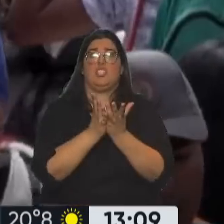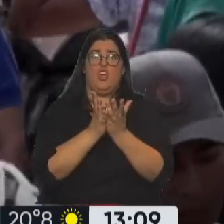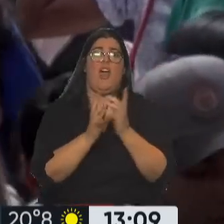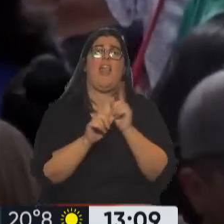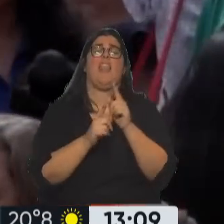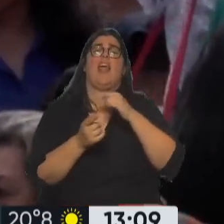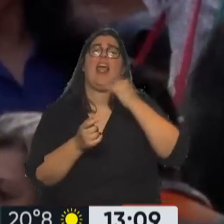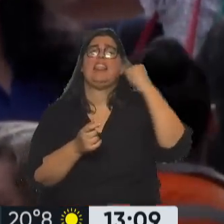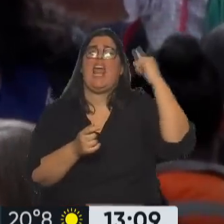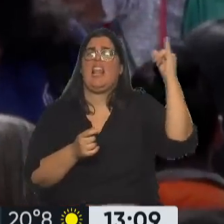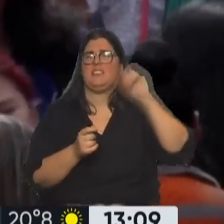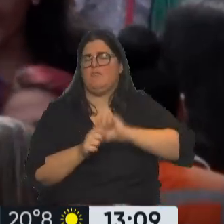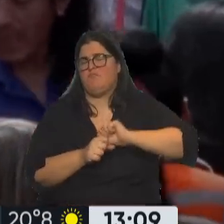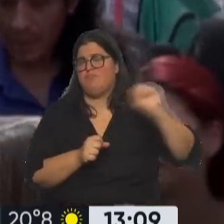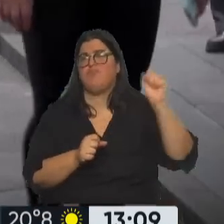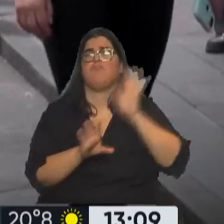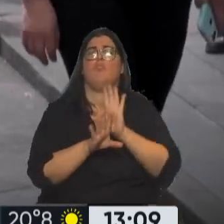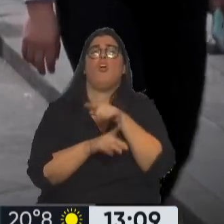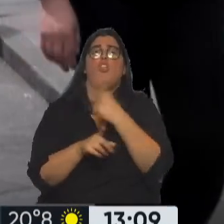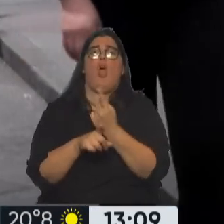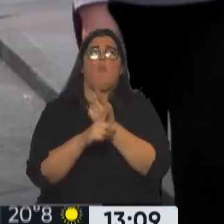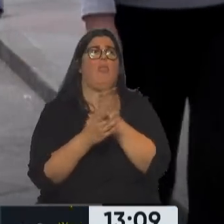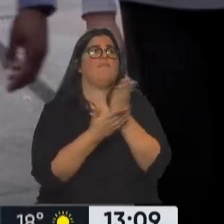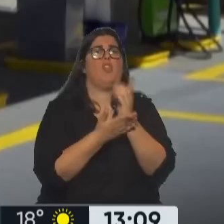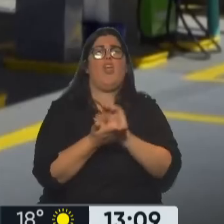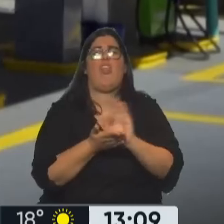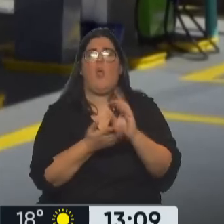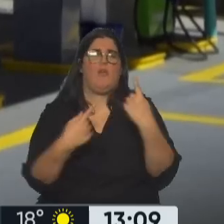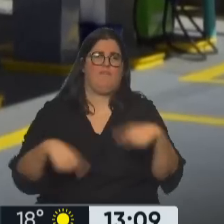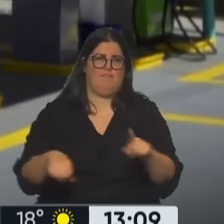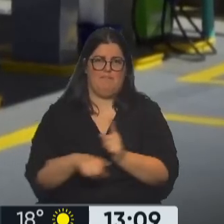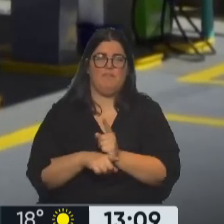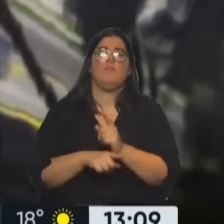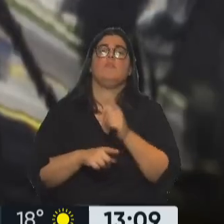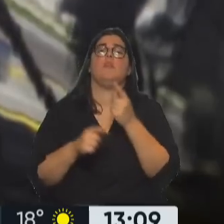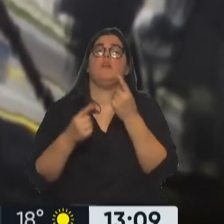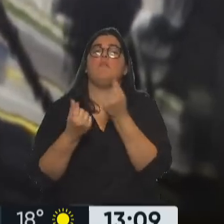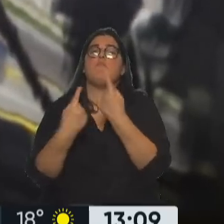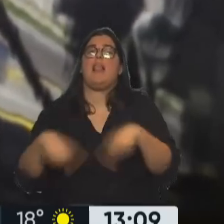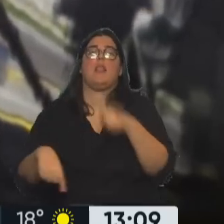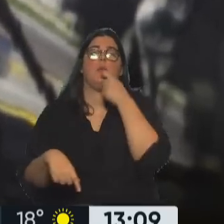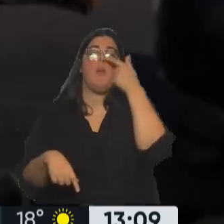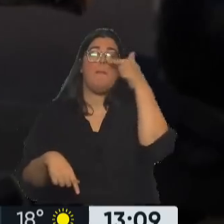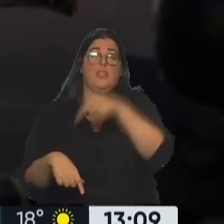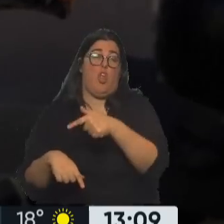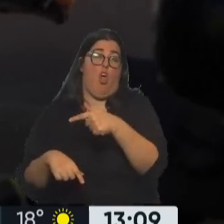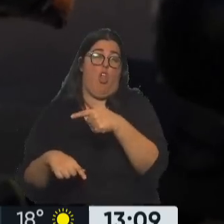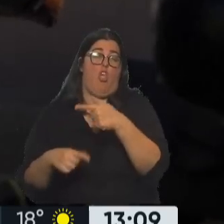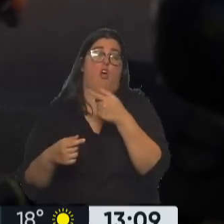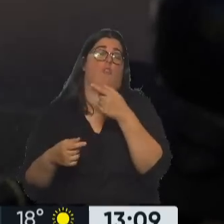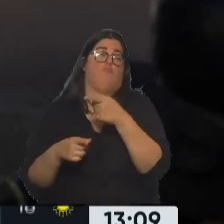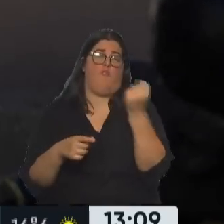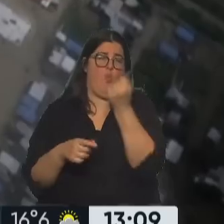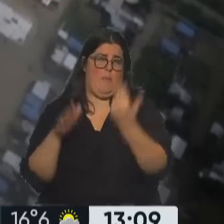de interés que impiden el endeudamiento y con una fuerte caída del precio de materias primas como el petróleo, fundamentales para el